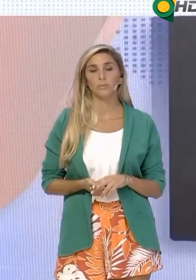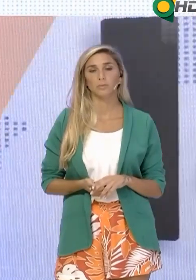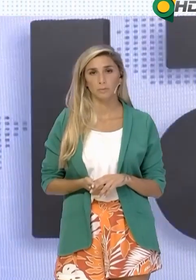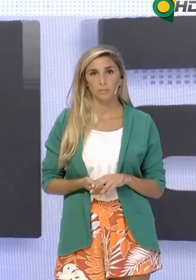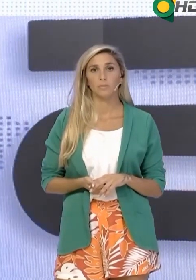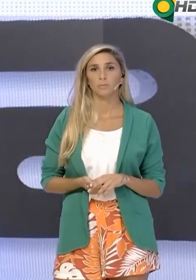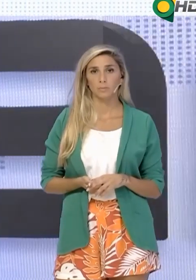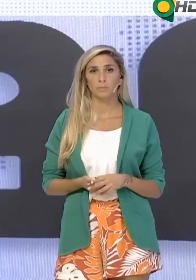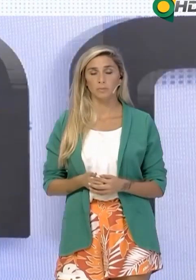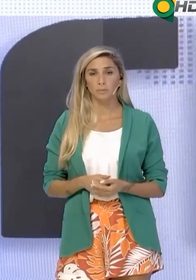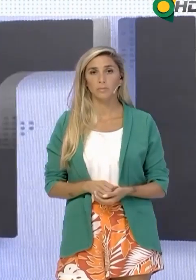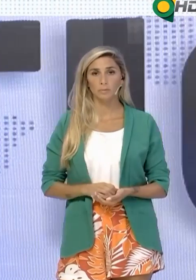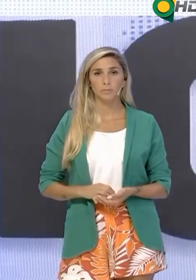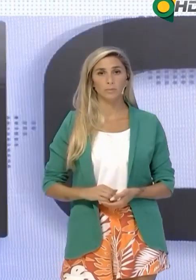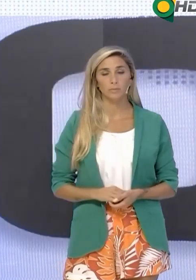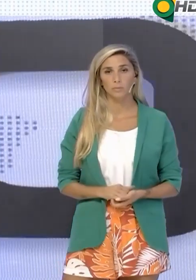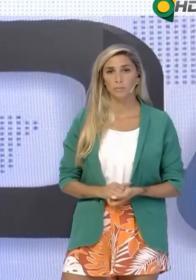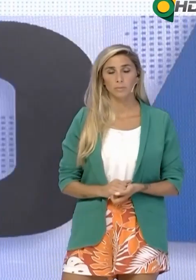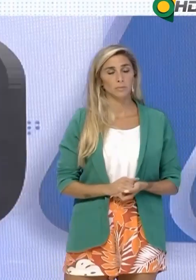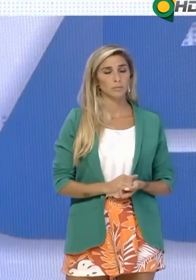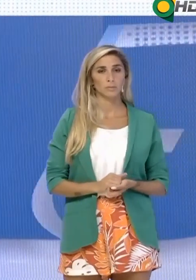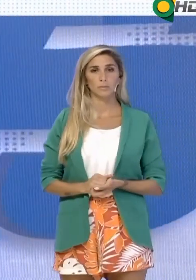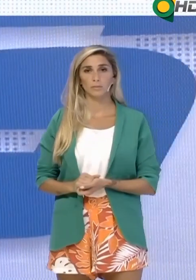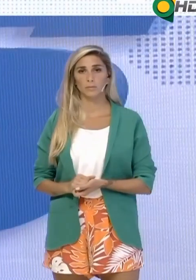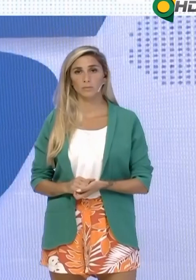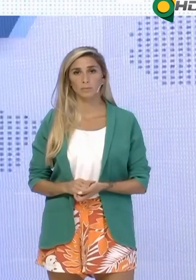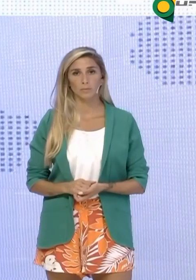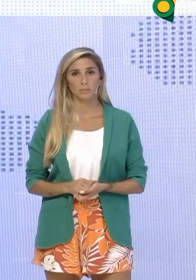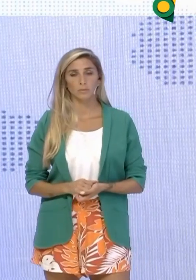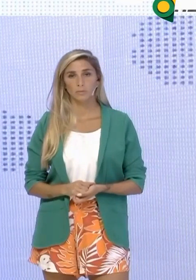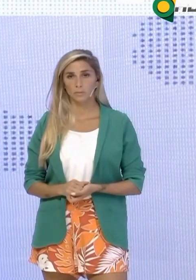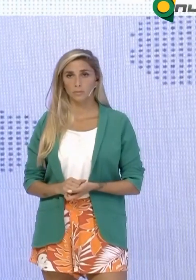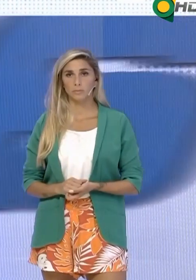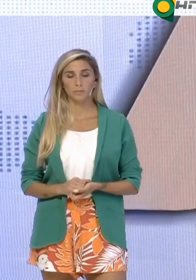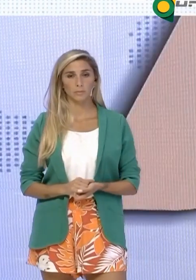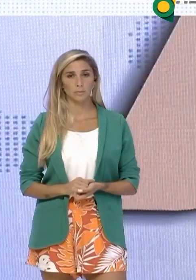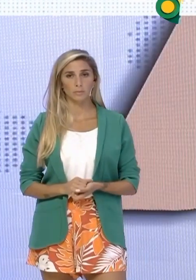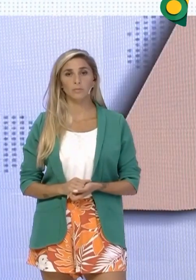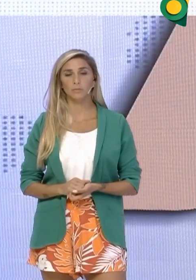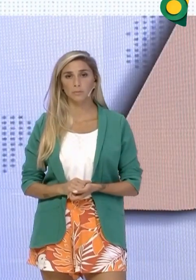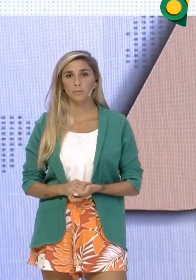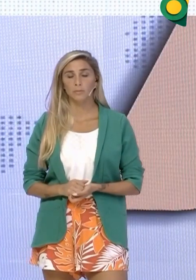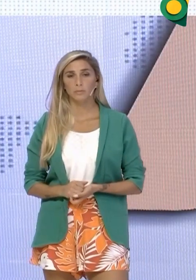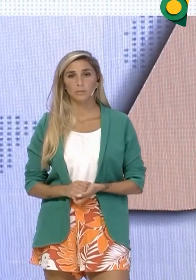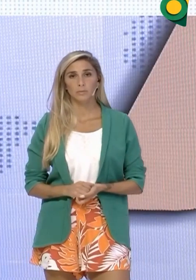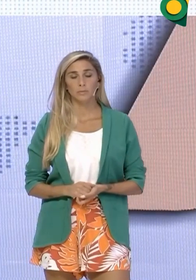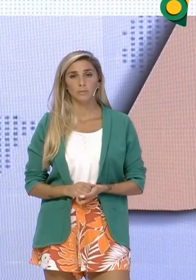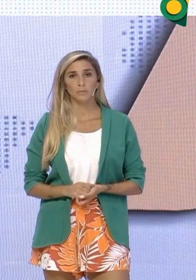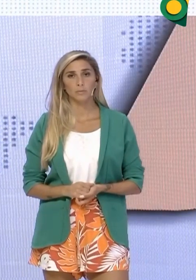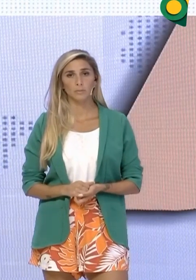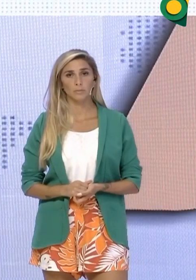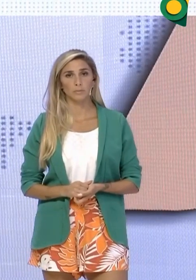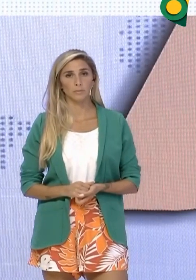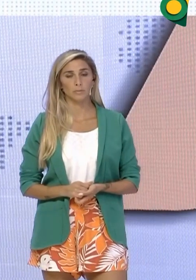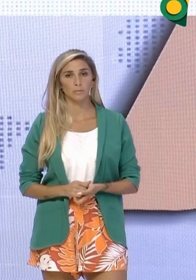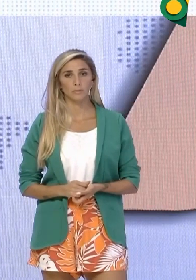sistema, el sistema argentino, y hoy por hoy diría la banca mundial, te lleva a eso. Uh-huh. Uno puede